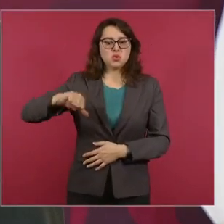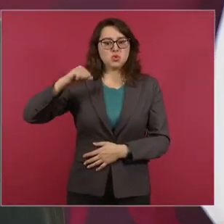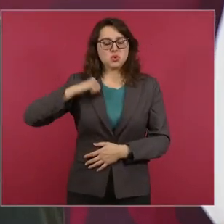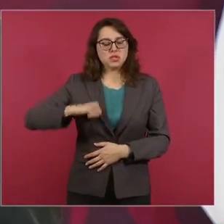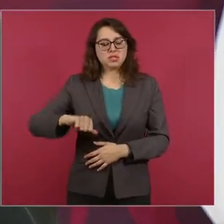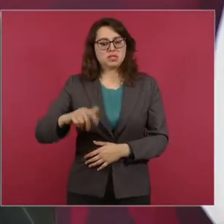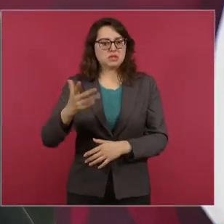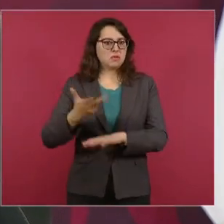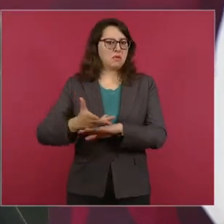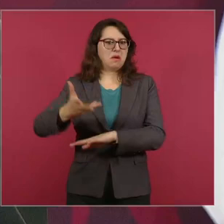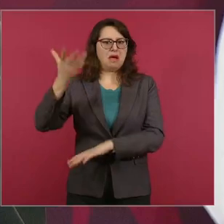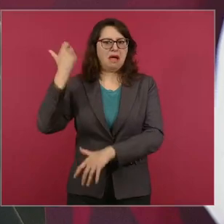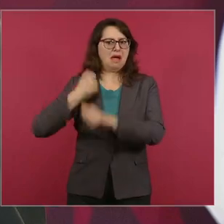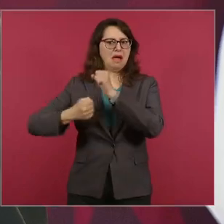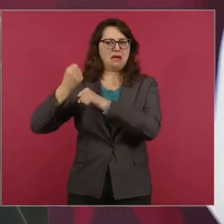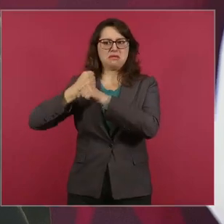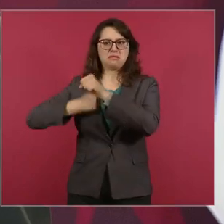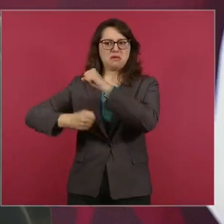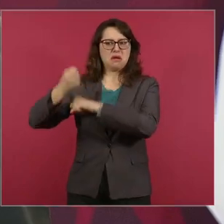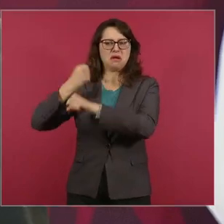Hace miles de años,